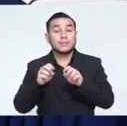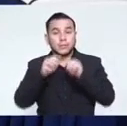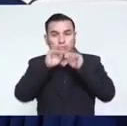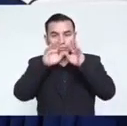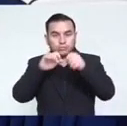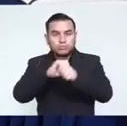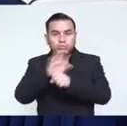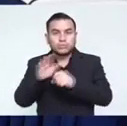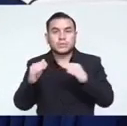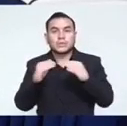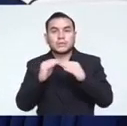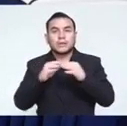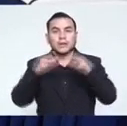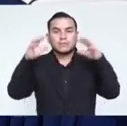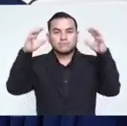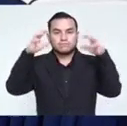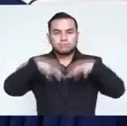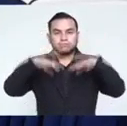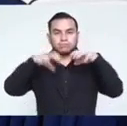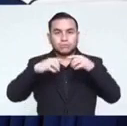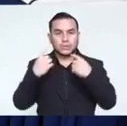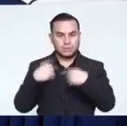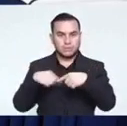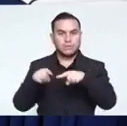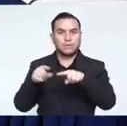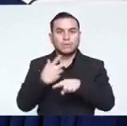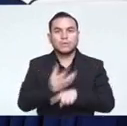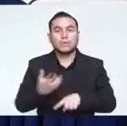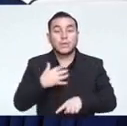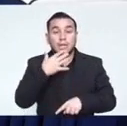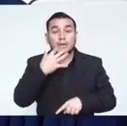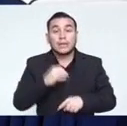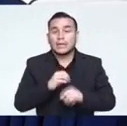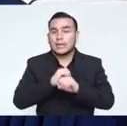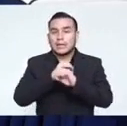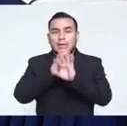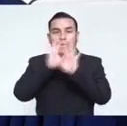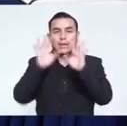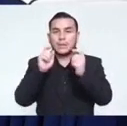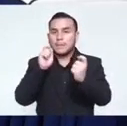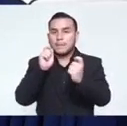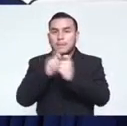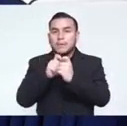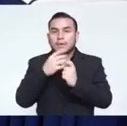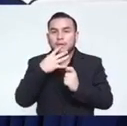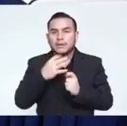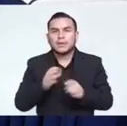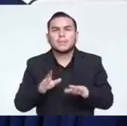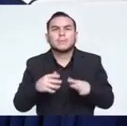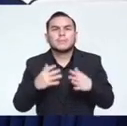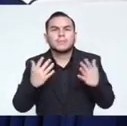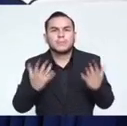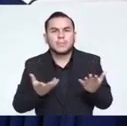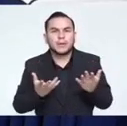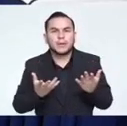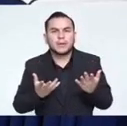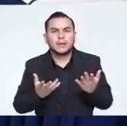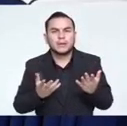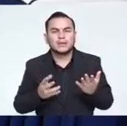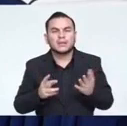de las lluvias, que es obvio que continúa. Quiero dejar claro también ese punto, porque ellos dicen, bueno, pero más de